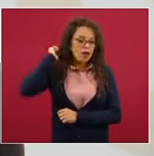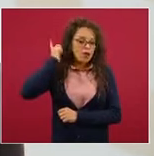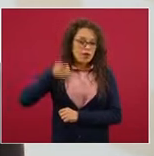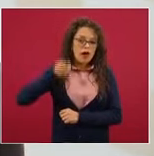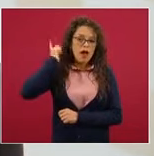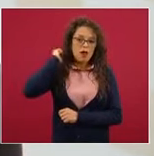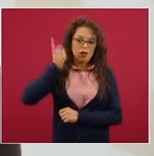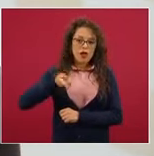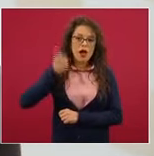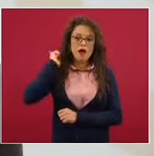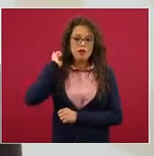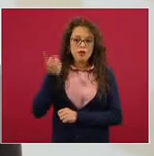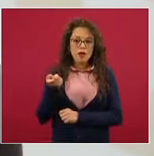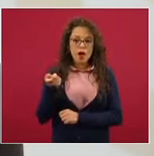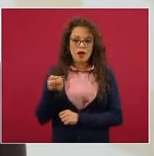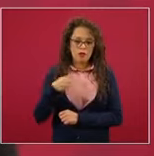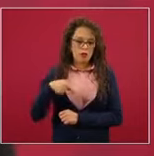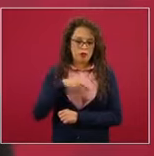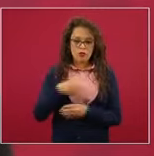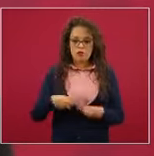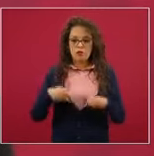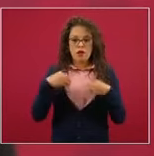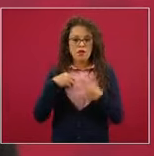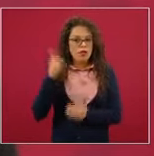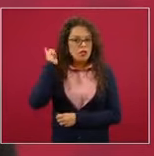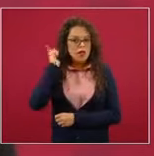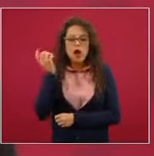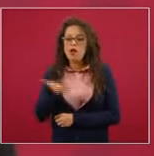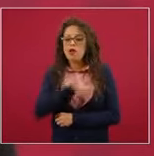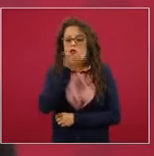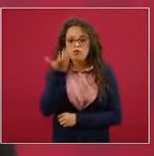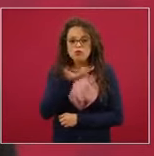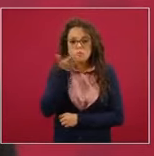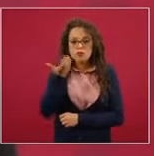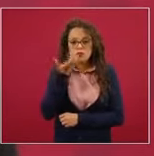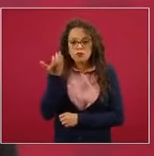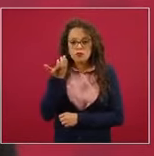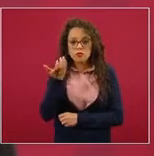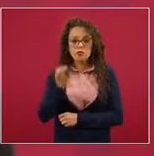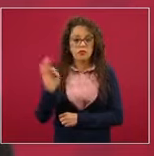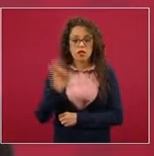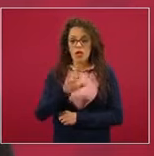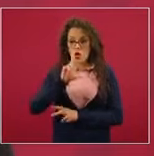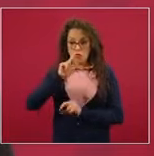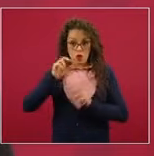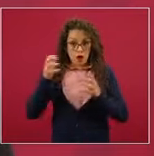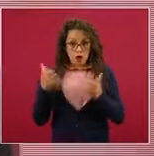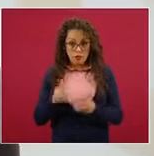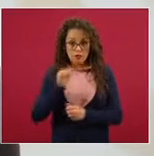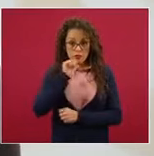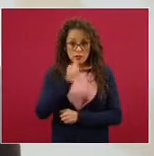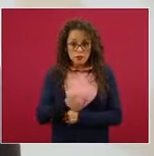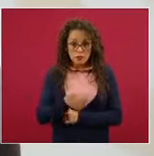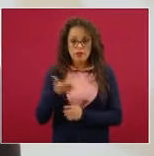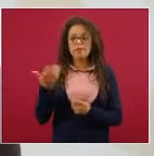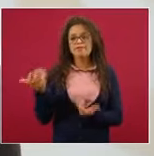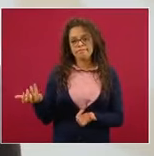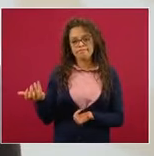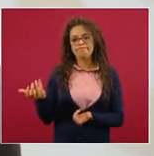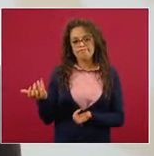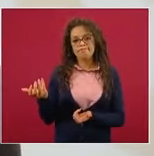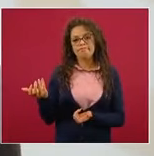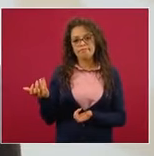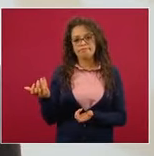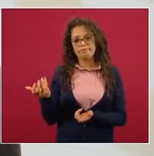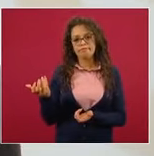nuestro diario qué hacer, porque si no los implementamos, son los que nos hemos referido en muchas ocasiones, entonces tarde